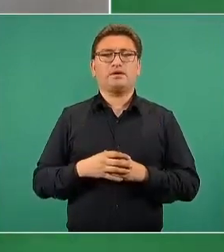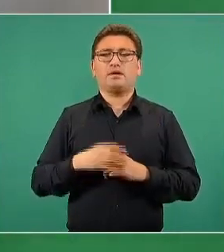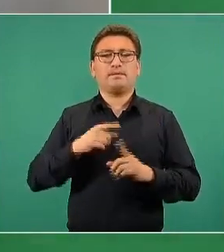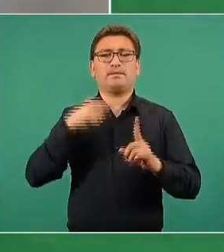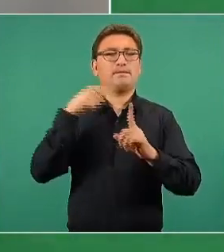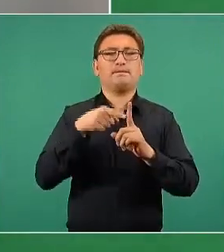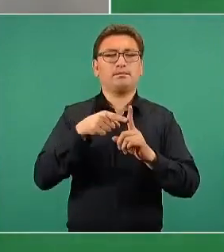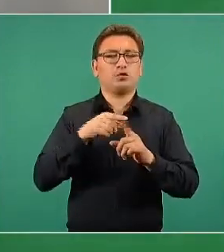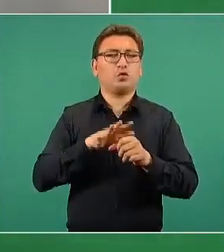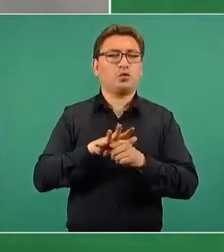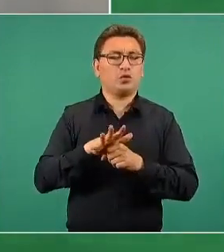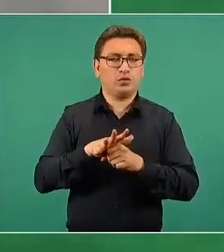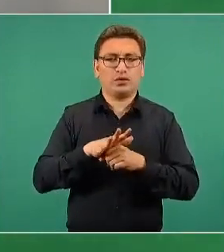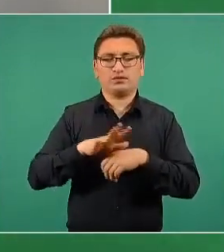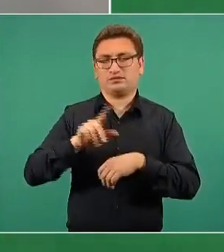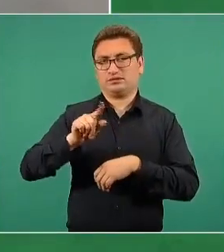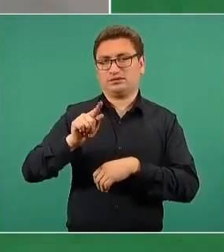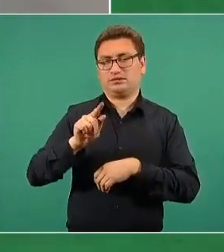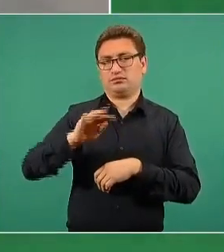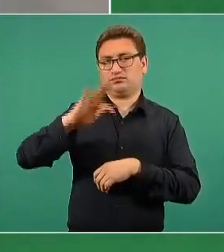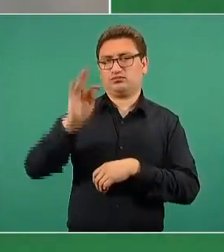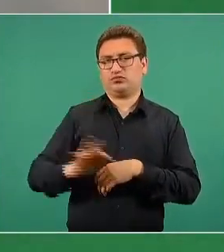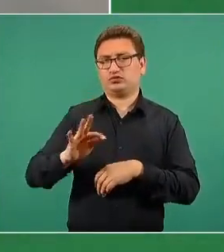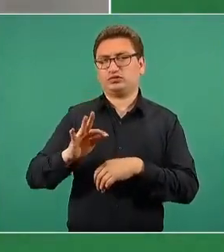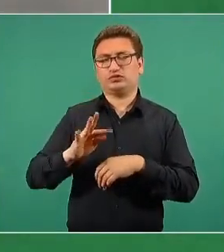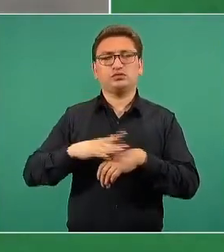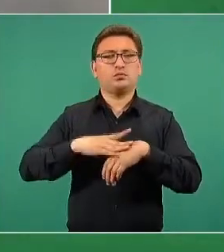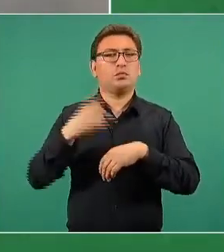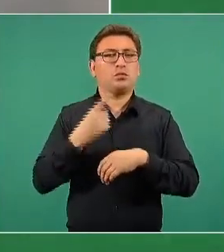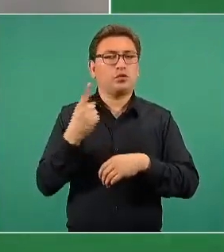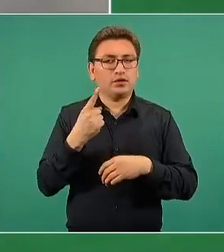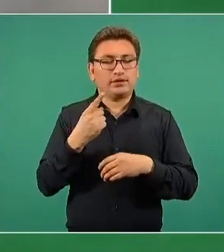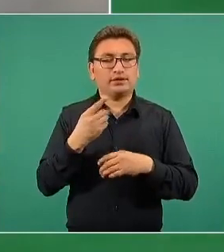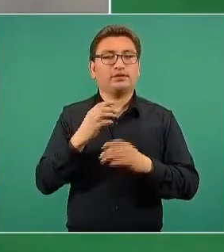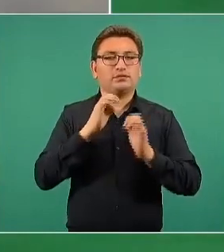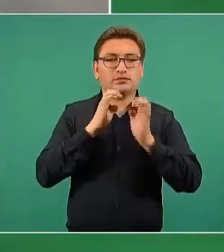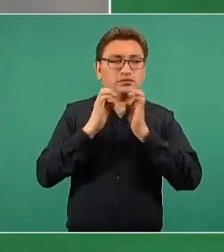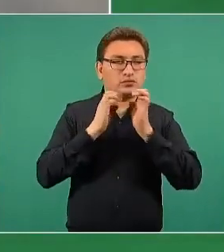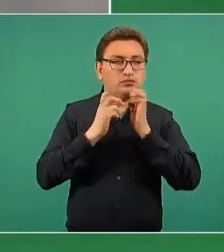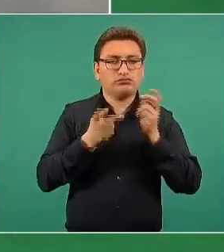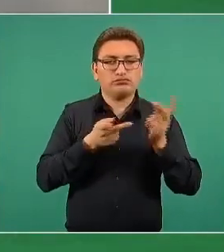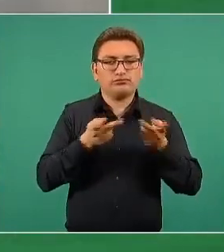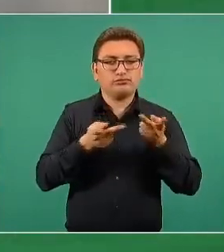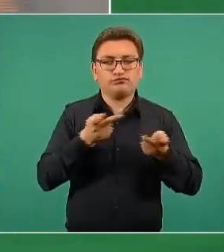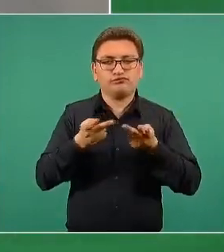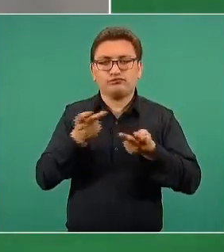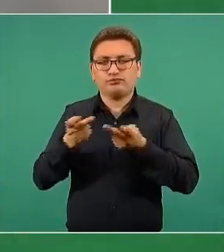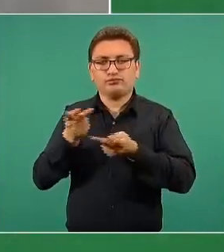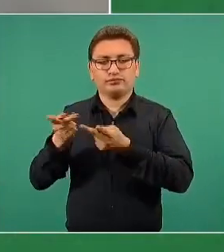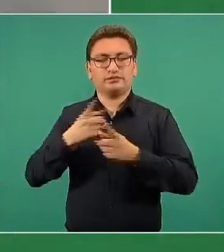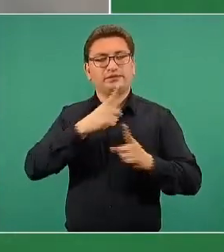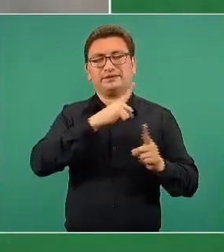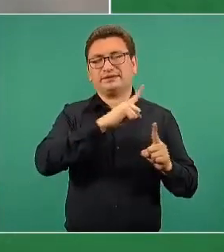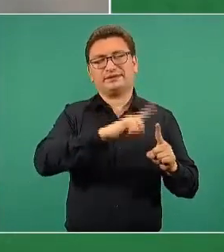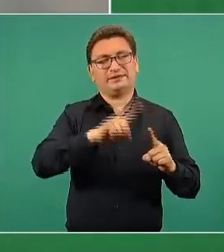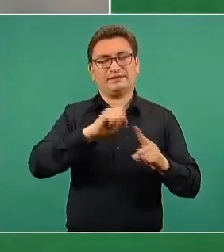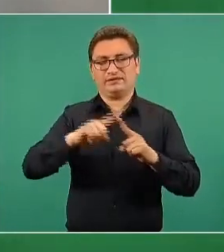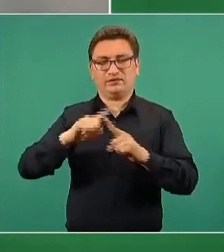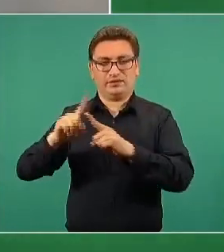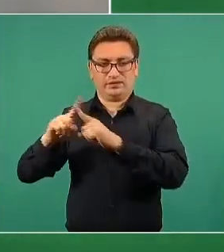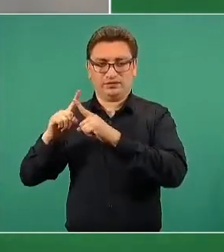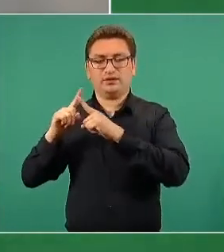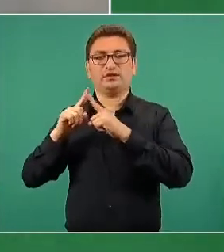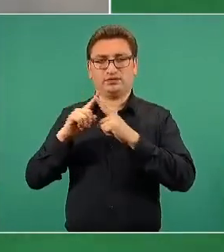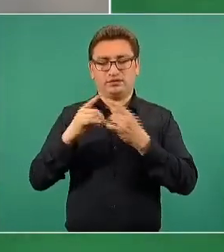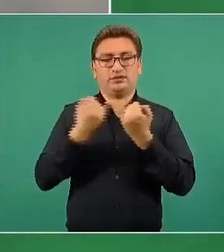es del 70%? Porque es lo que las encuestas, diferentes encuestas, incluyendo la encuesta